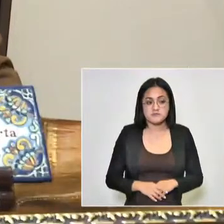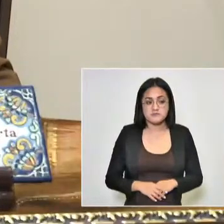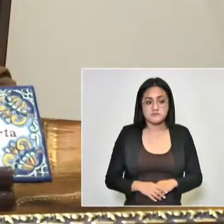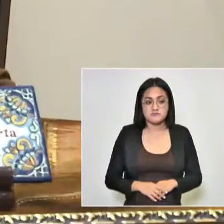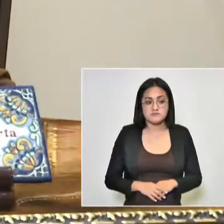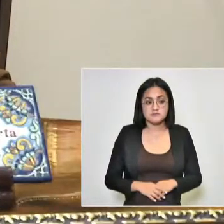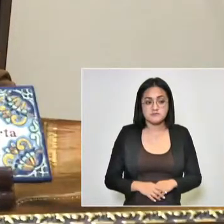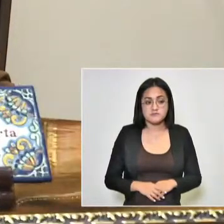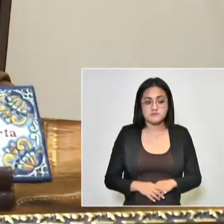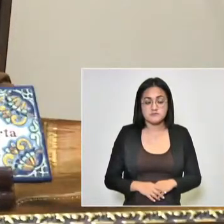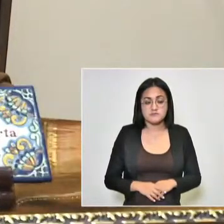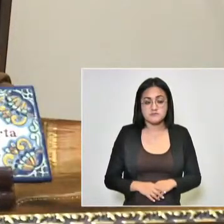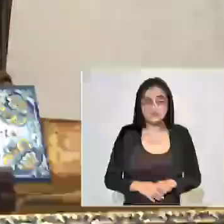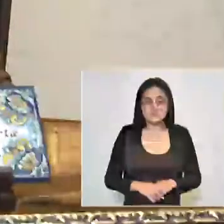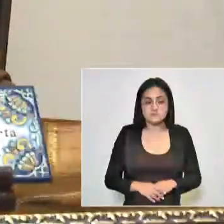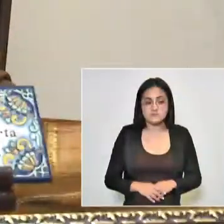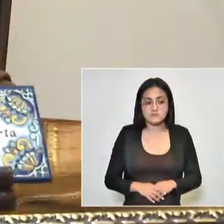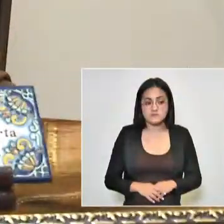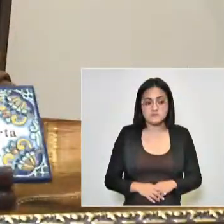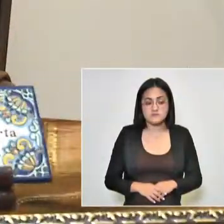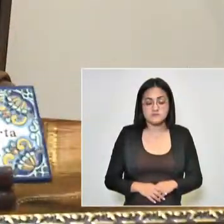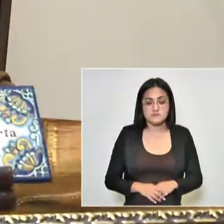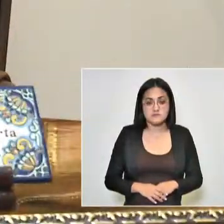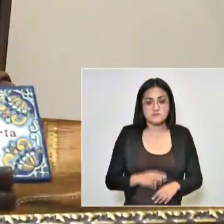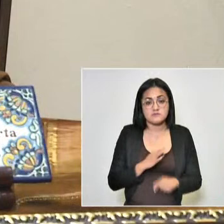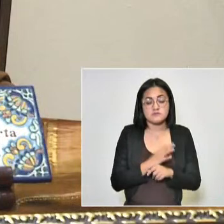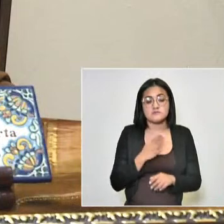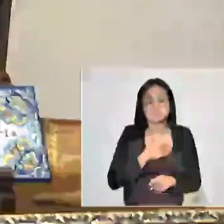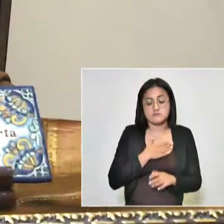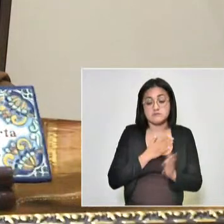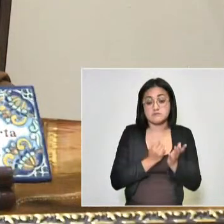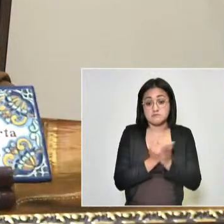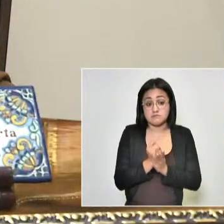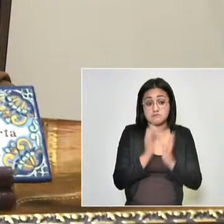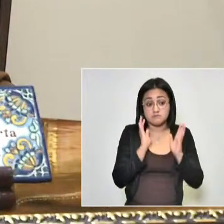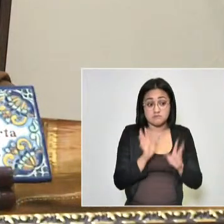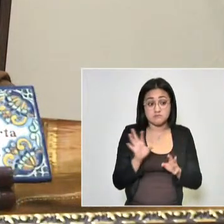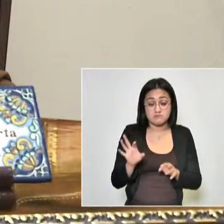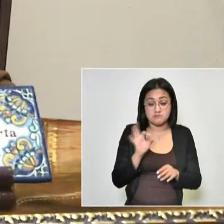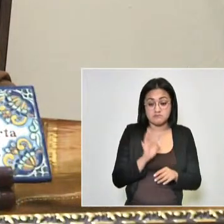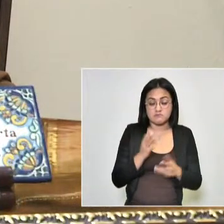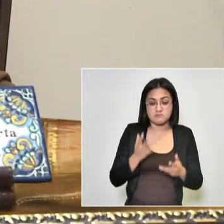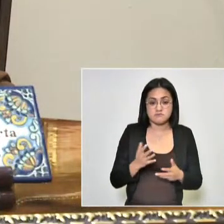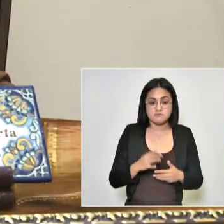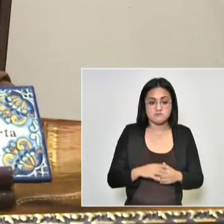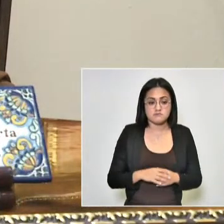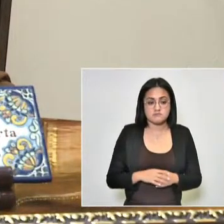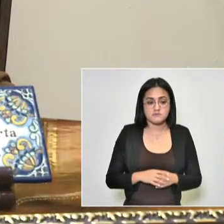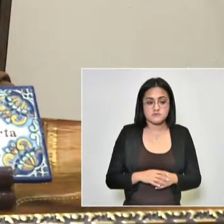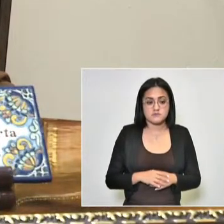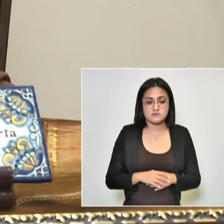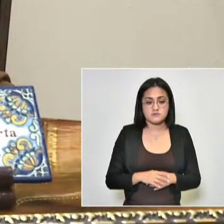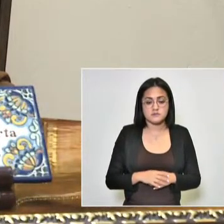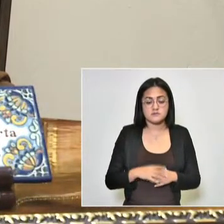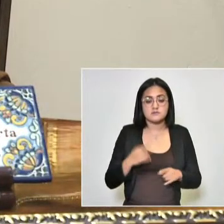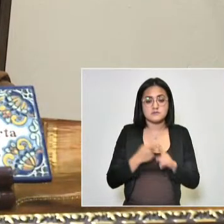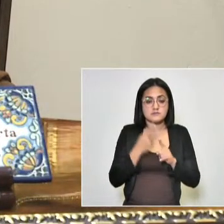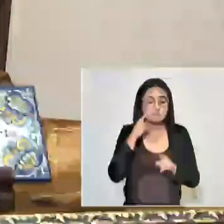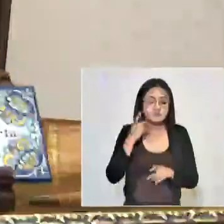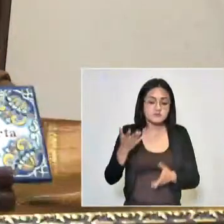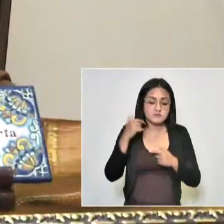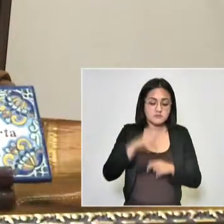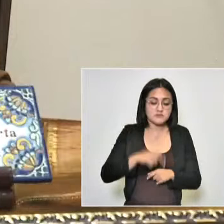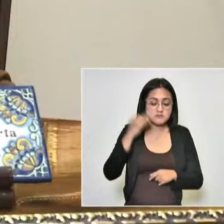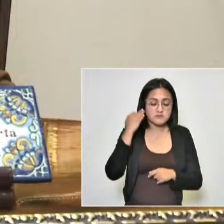Digo, yo no voy a recibir a también a quien me visita aquí un